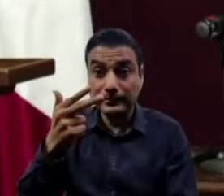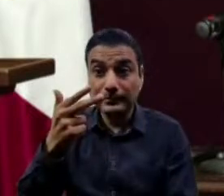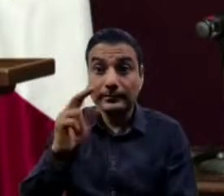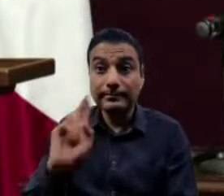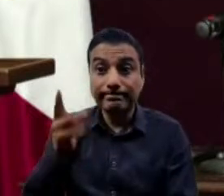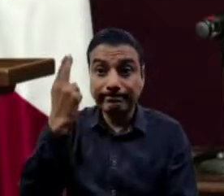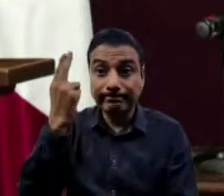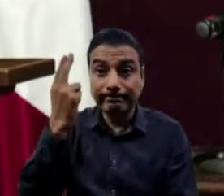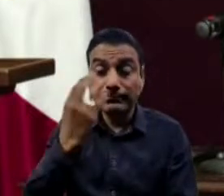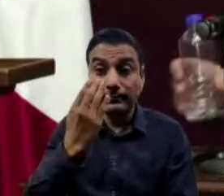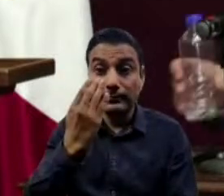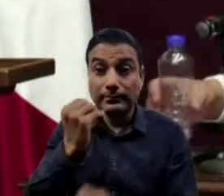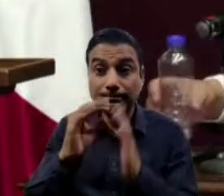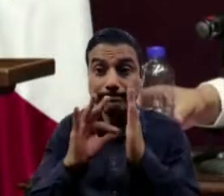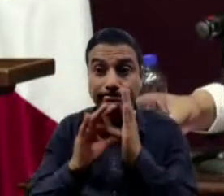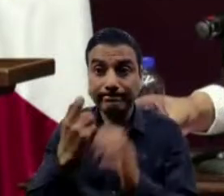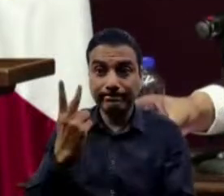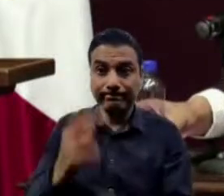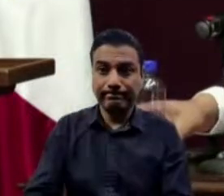9.2.